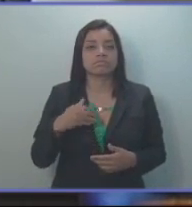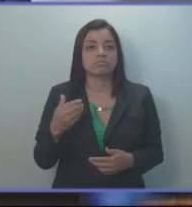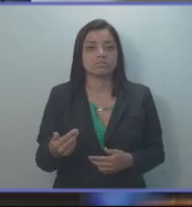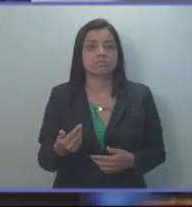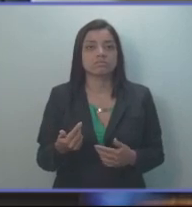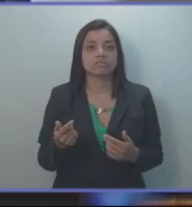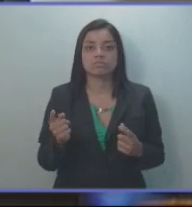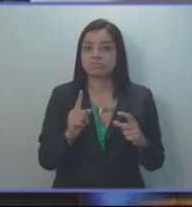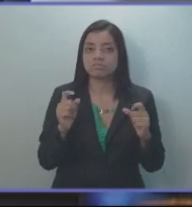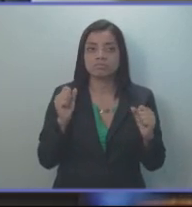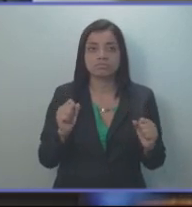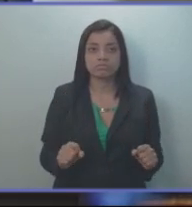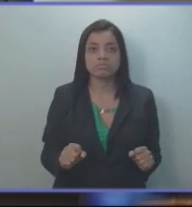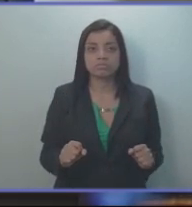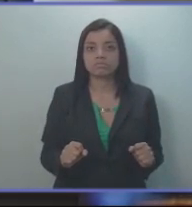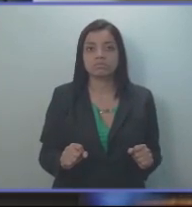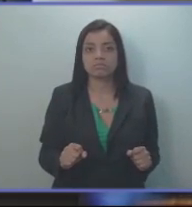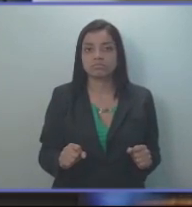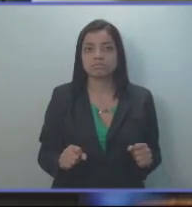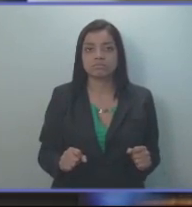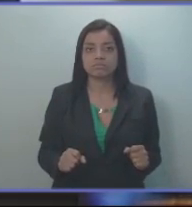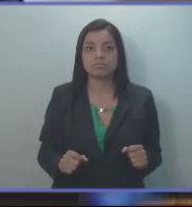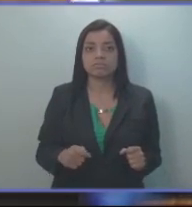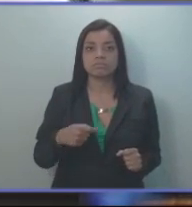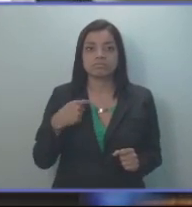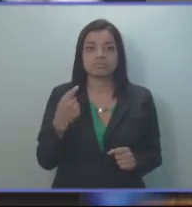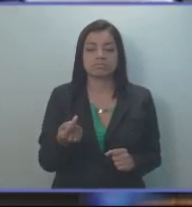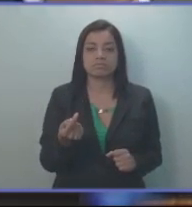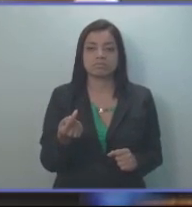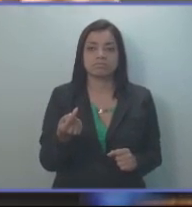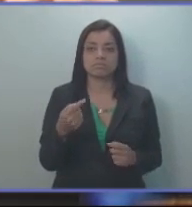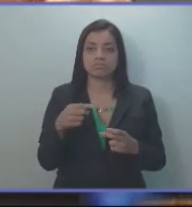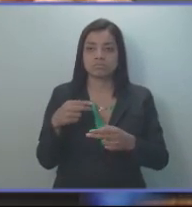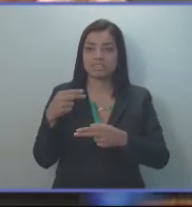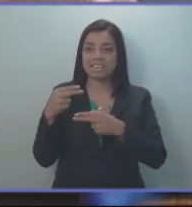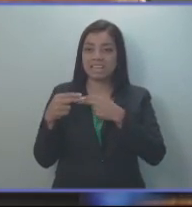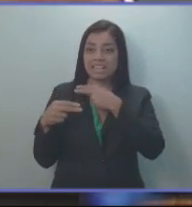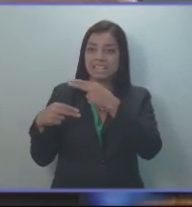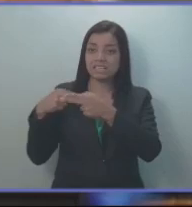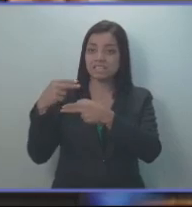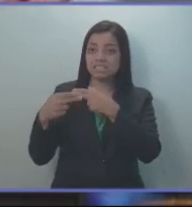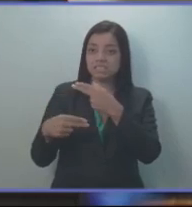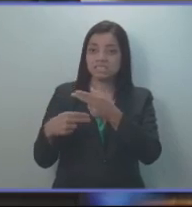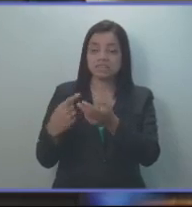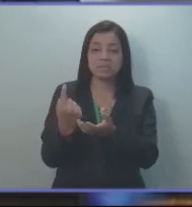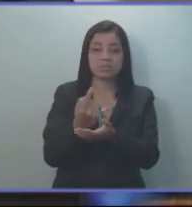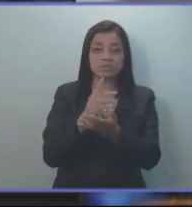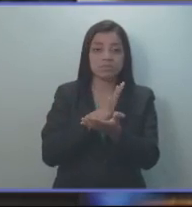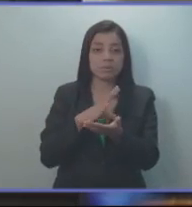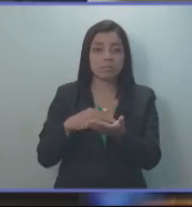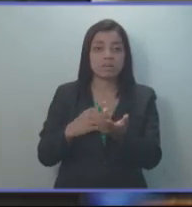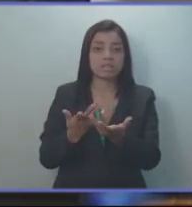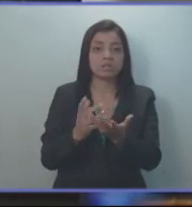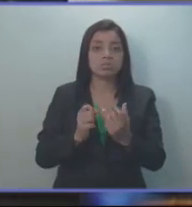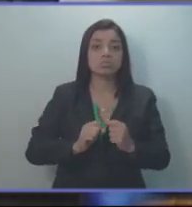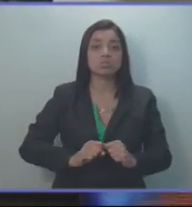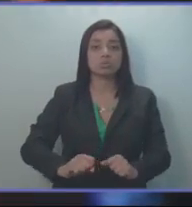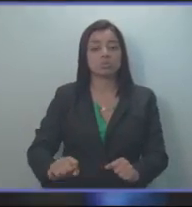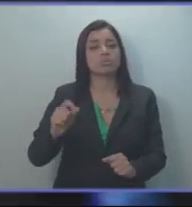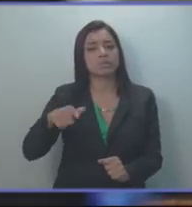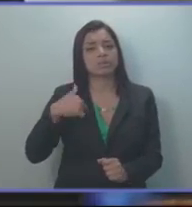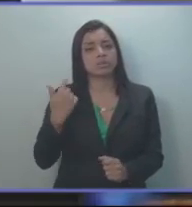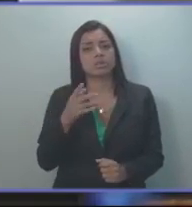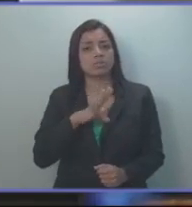que no pueden heredar, porque toda la familia completa de allí murió, pero hay otros